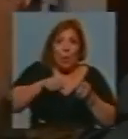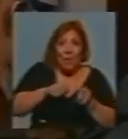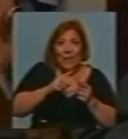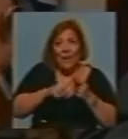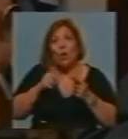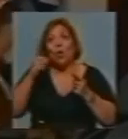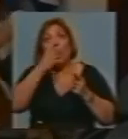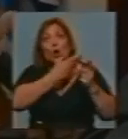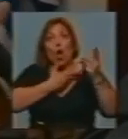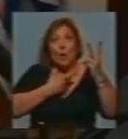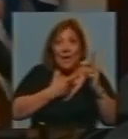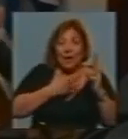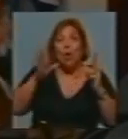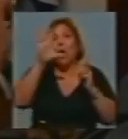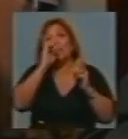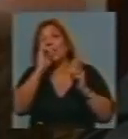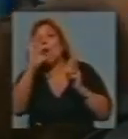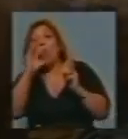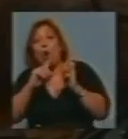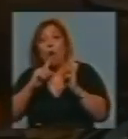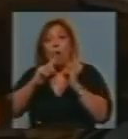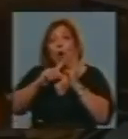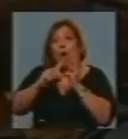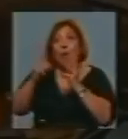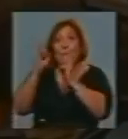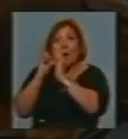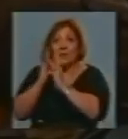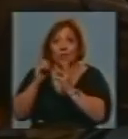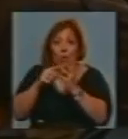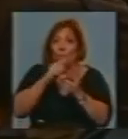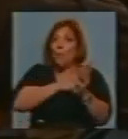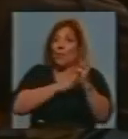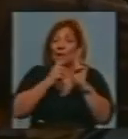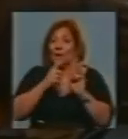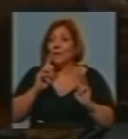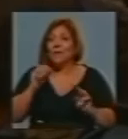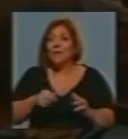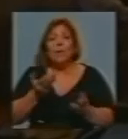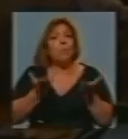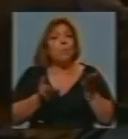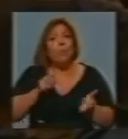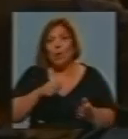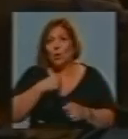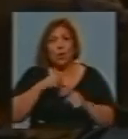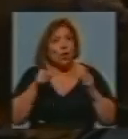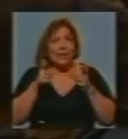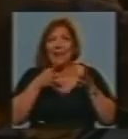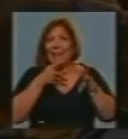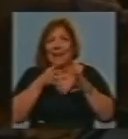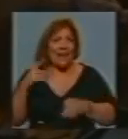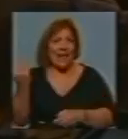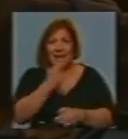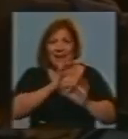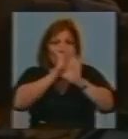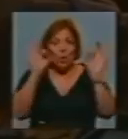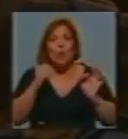el ejecutivo y o con el legislativo. Yo creo que el poder judicial no está en guerra con nadie, sino que está